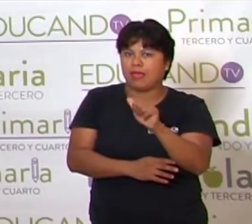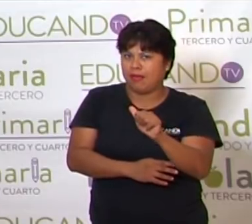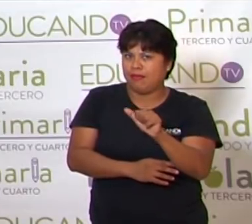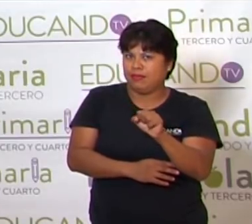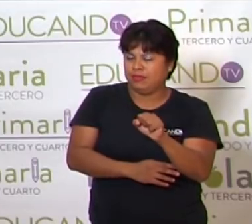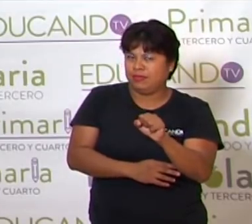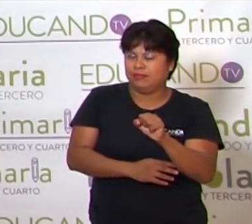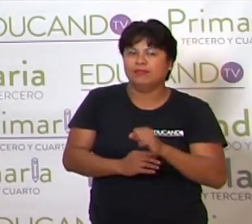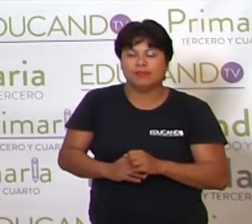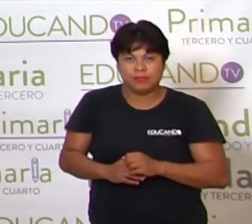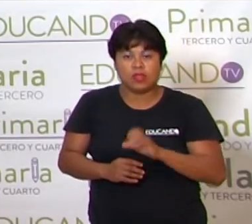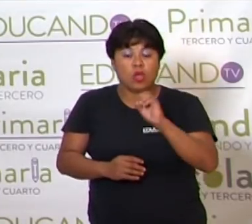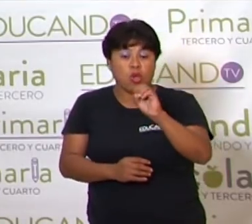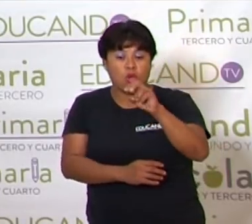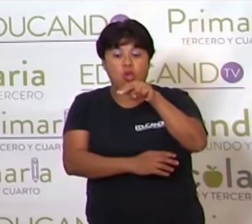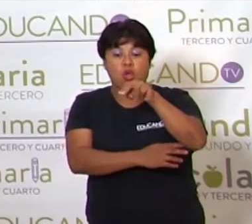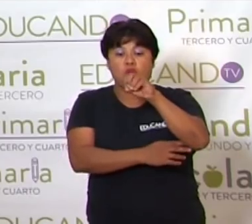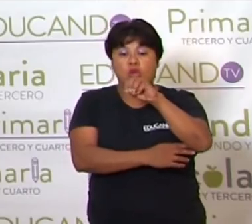onomatopeyas.